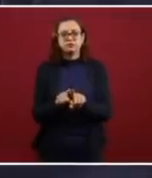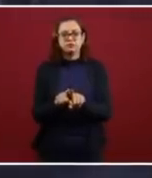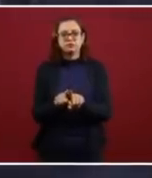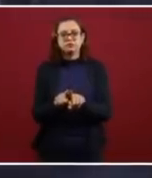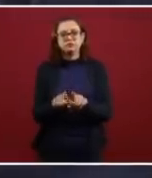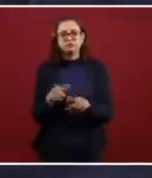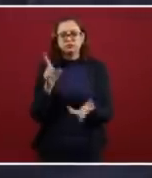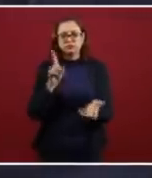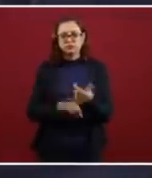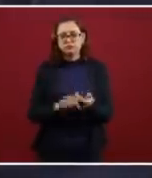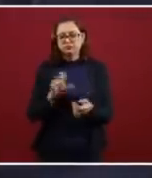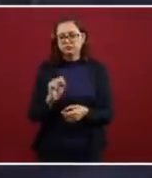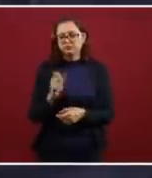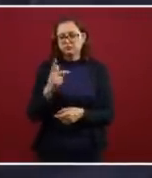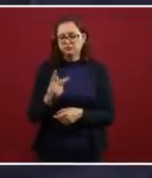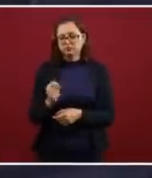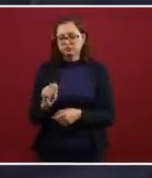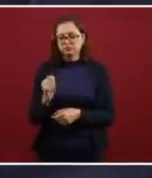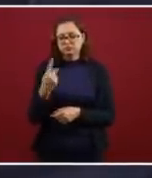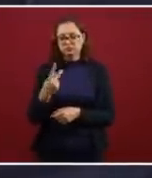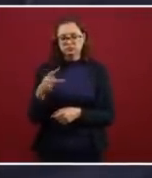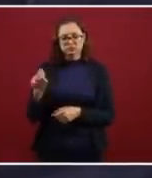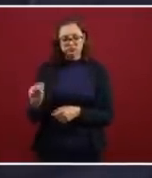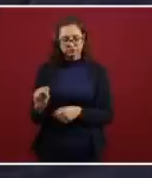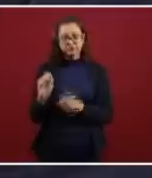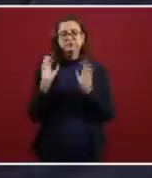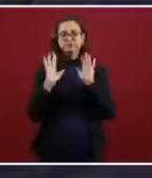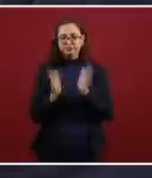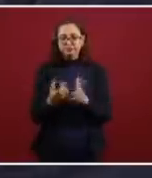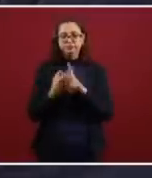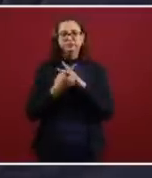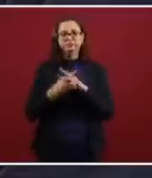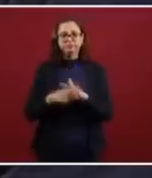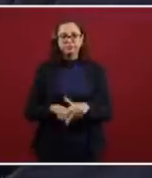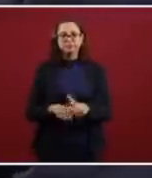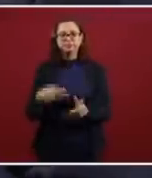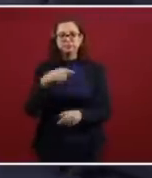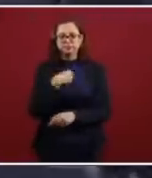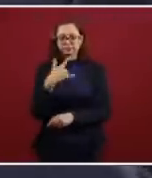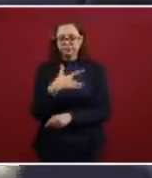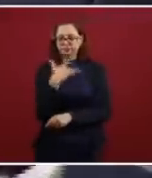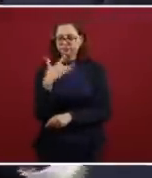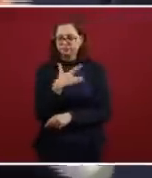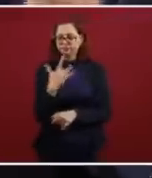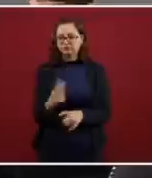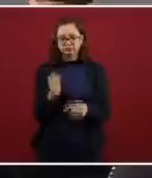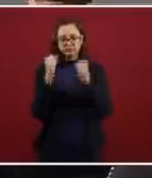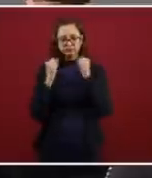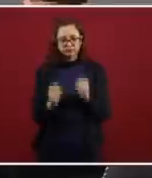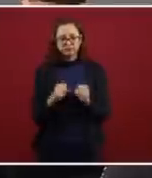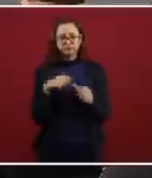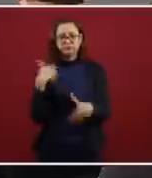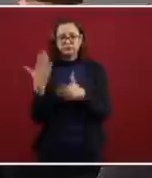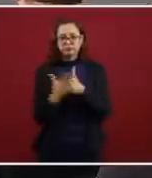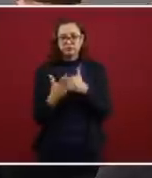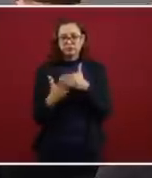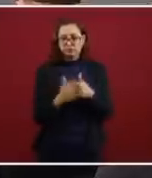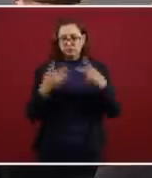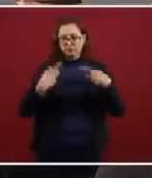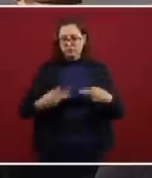la Secretaría del Trabajo, y estoy seguro de que si un funcionario lleva mucho tiempo